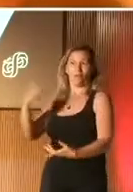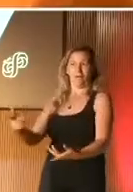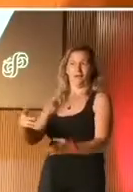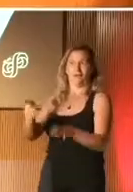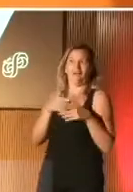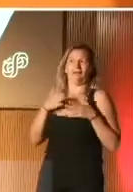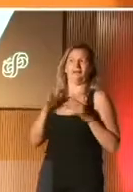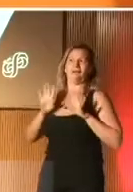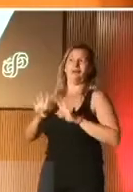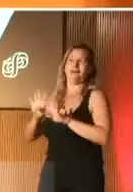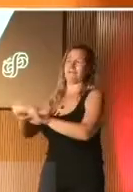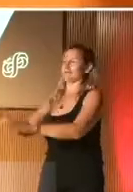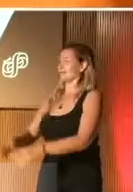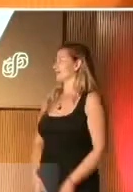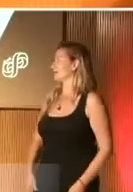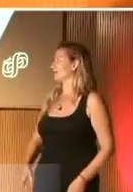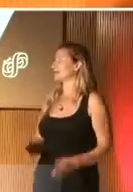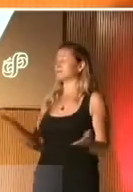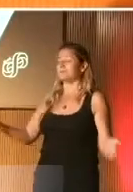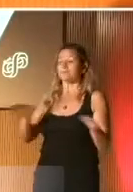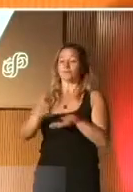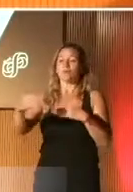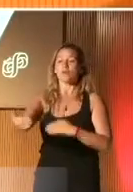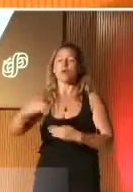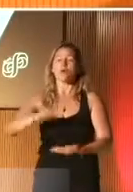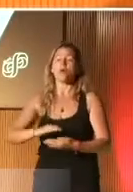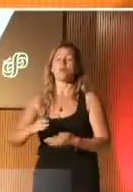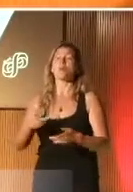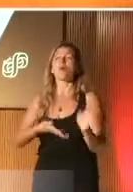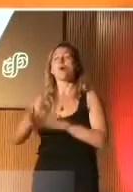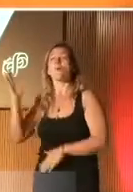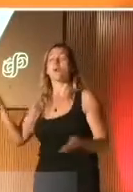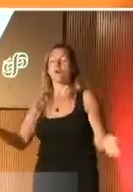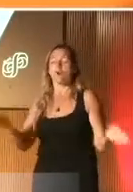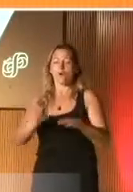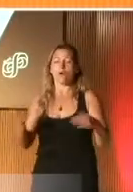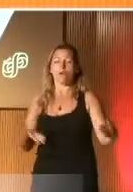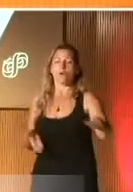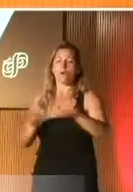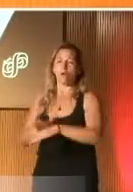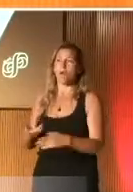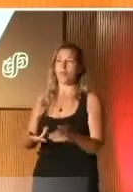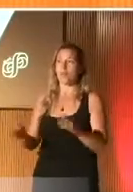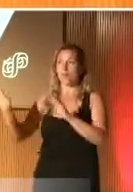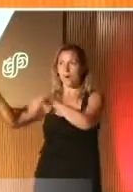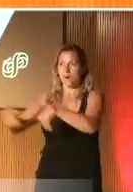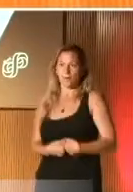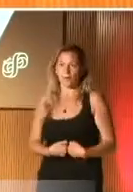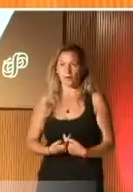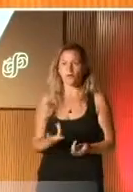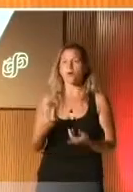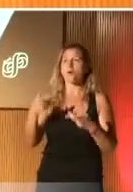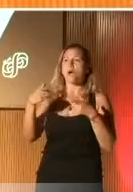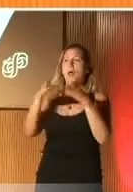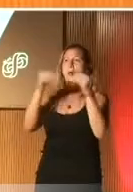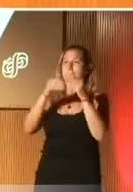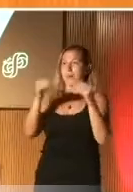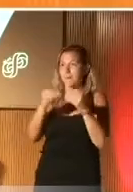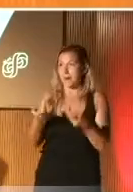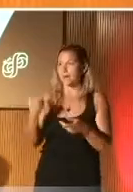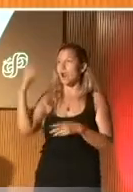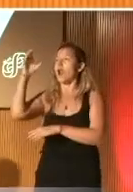Bueno, doblando y doblando vengo. Os propongo un reto a todos. Coged un trozo de papel, los científicos un billete de 100 euros, que sé que tenéis por ahí